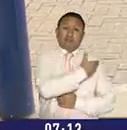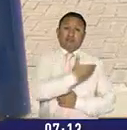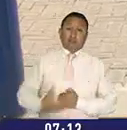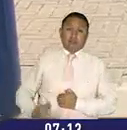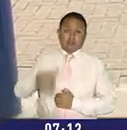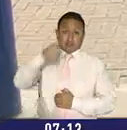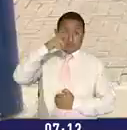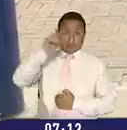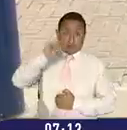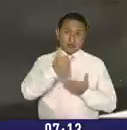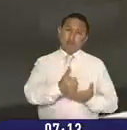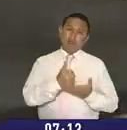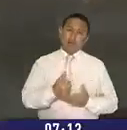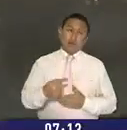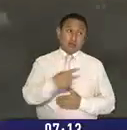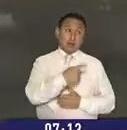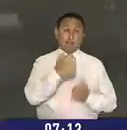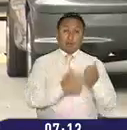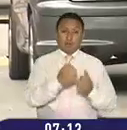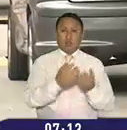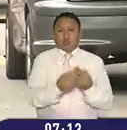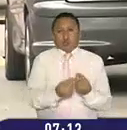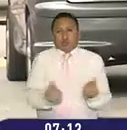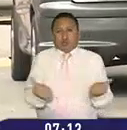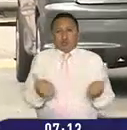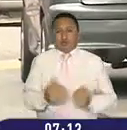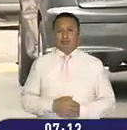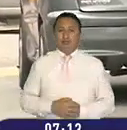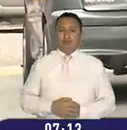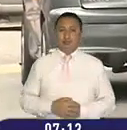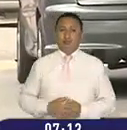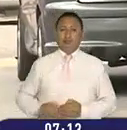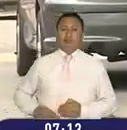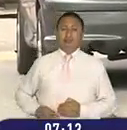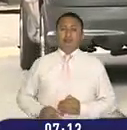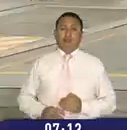solucionar estos problemas. Informó Valeria Navarro.